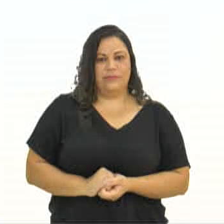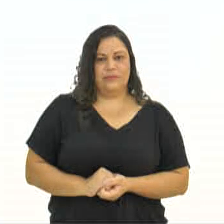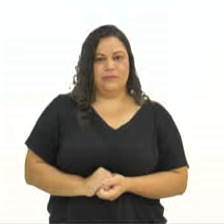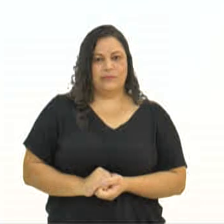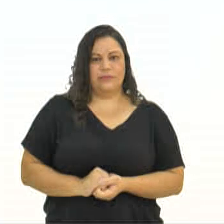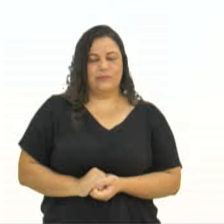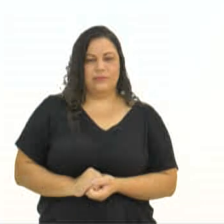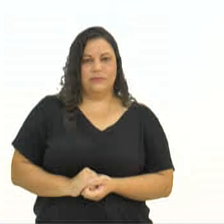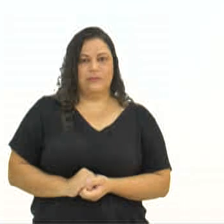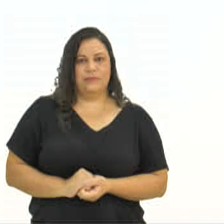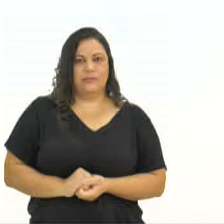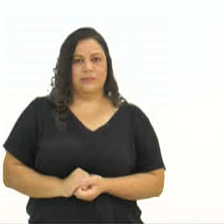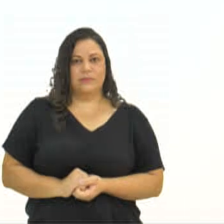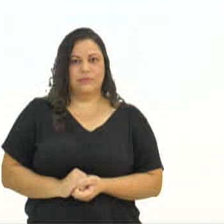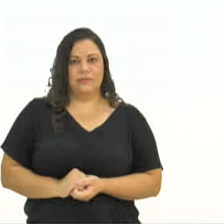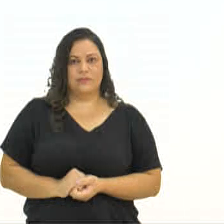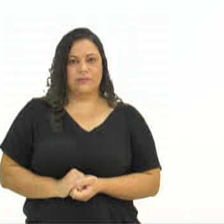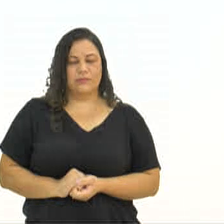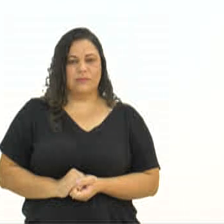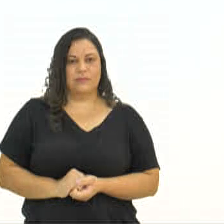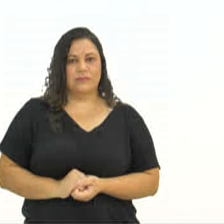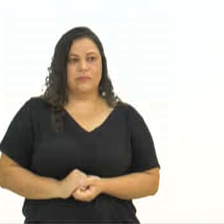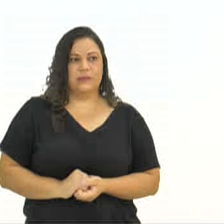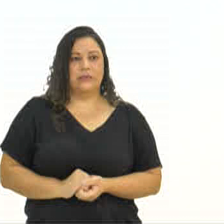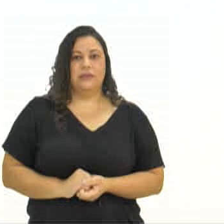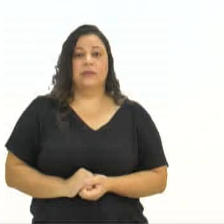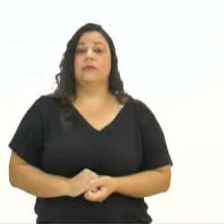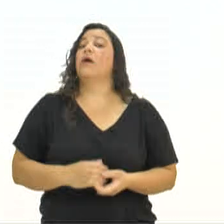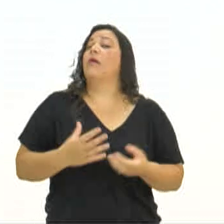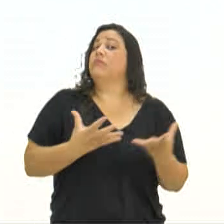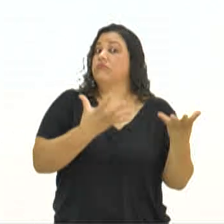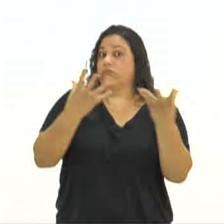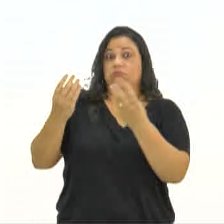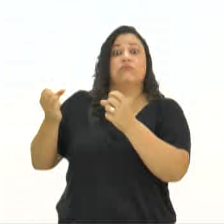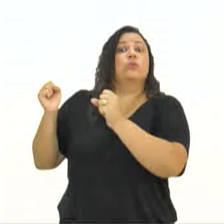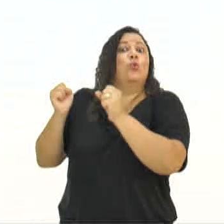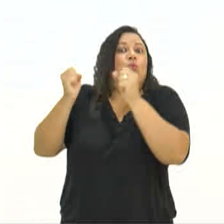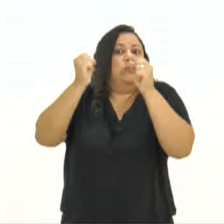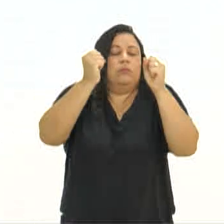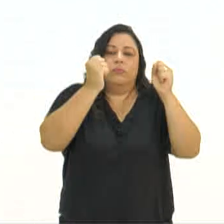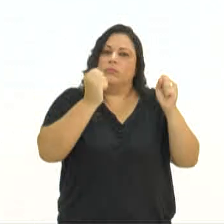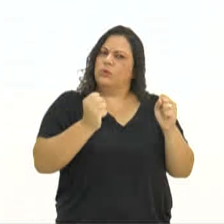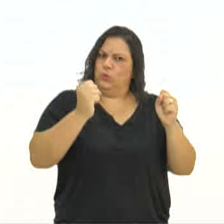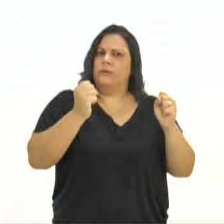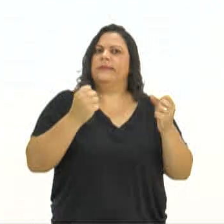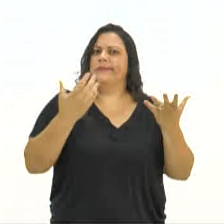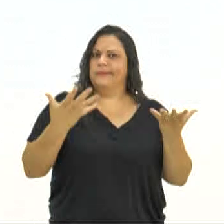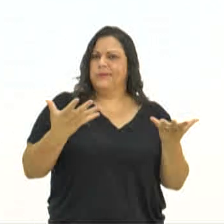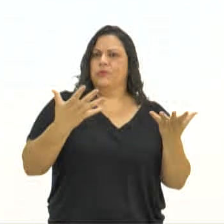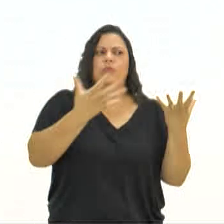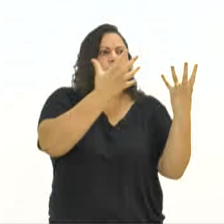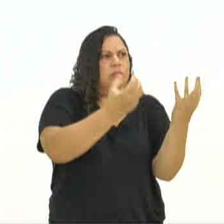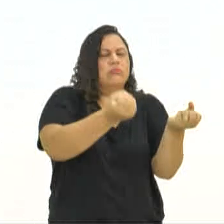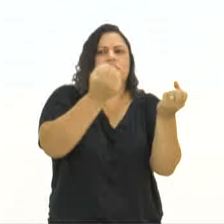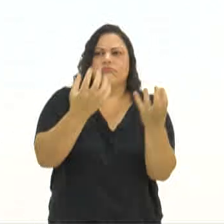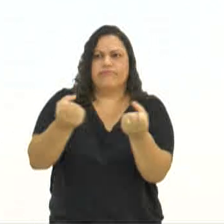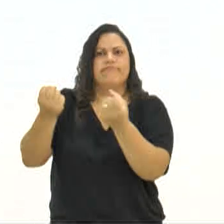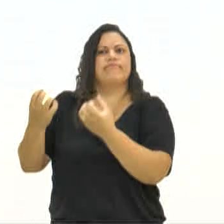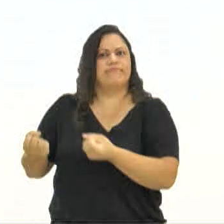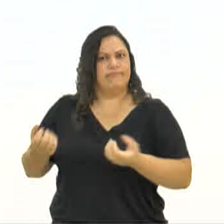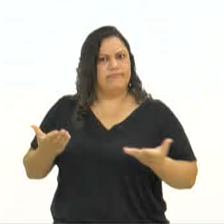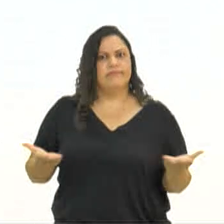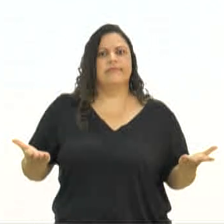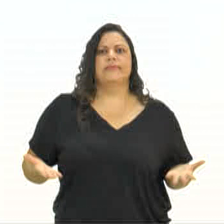adeptos que se unen a su causa. Então é muito poderoso e há cada vez mais adeptos a essa causa, né? La